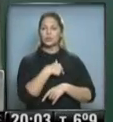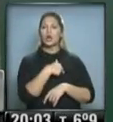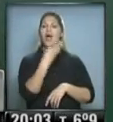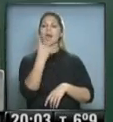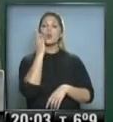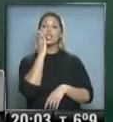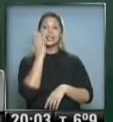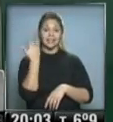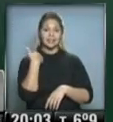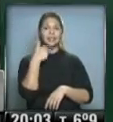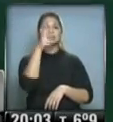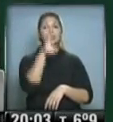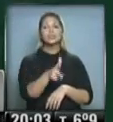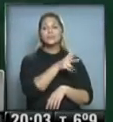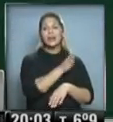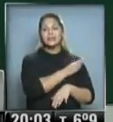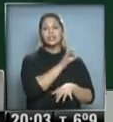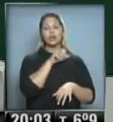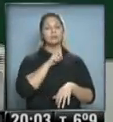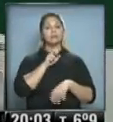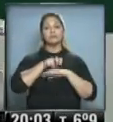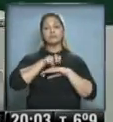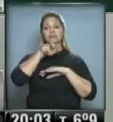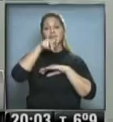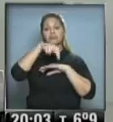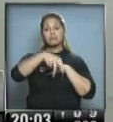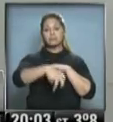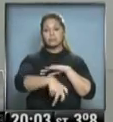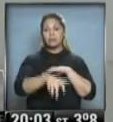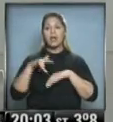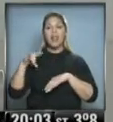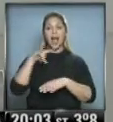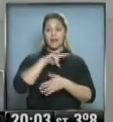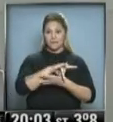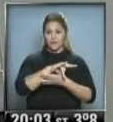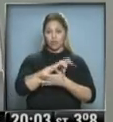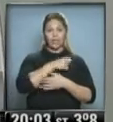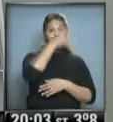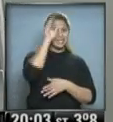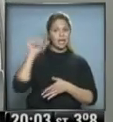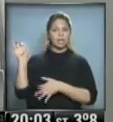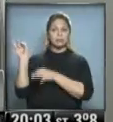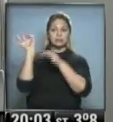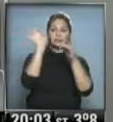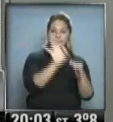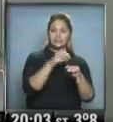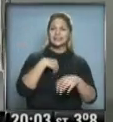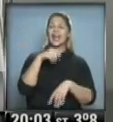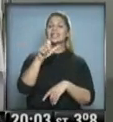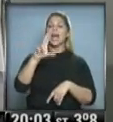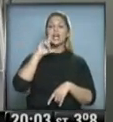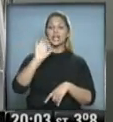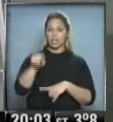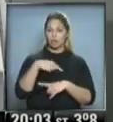4 de la tarde, Francisco descendió del avión de Alitalia, que lo trasladó desde Roma hasta Río de Janeiro. Allí